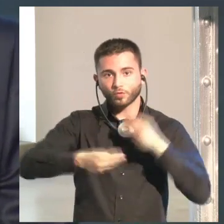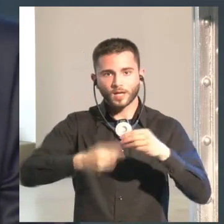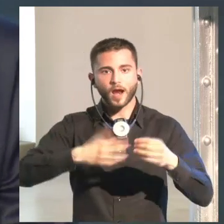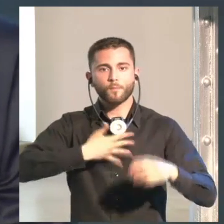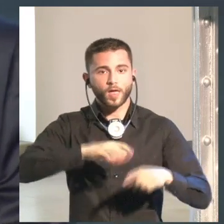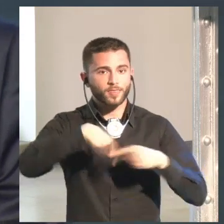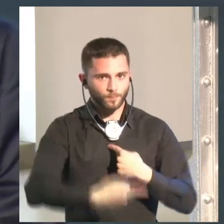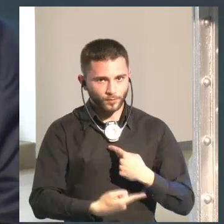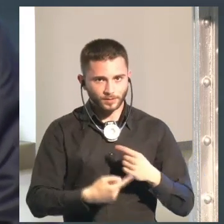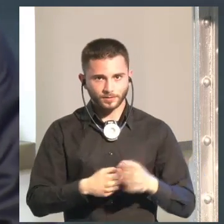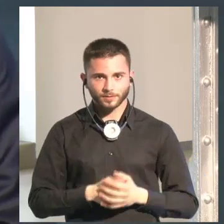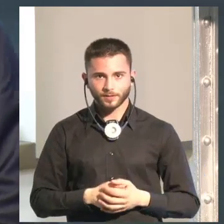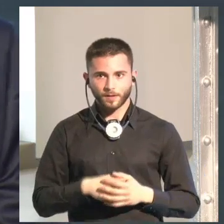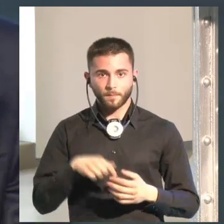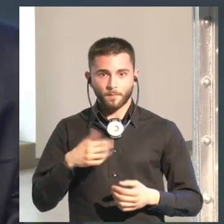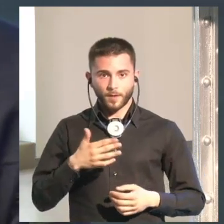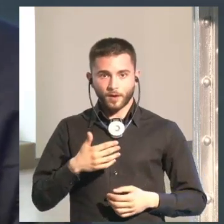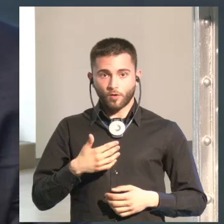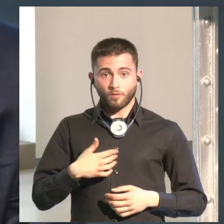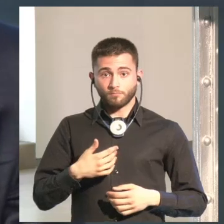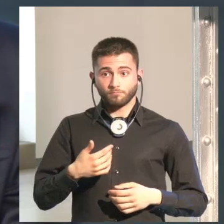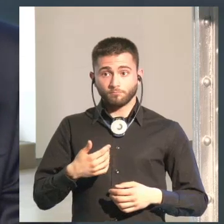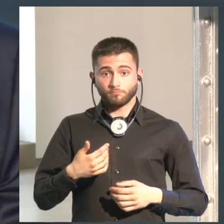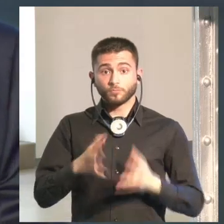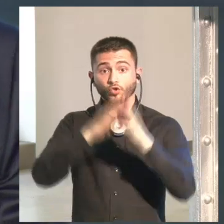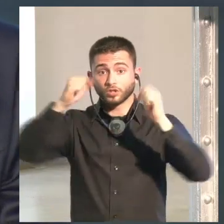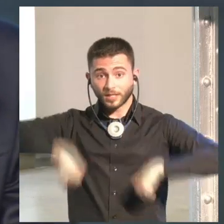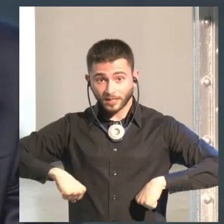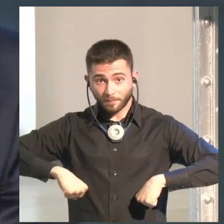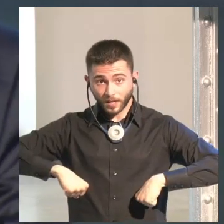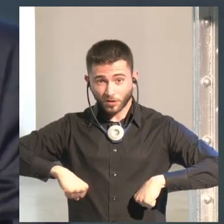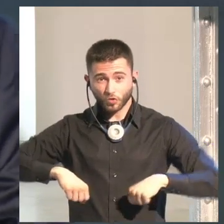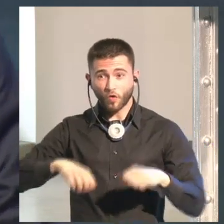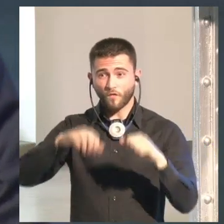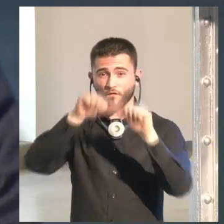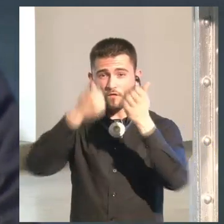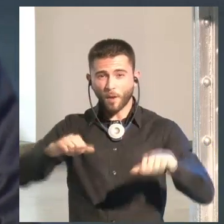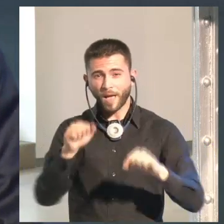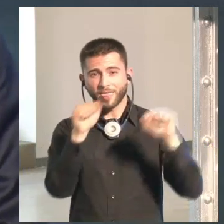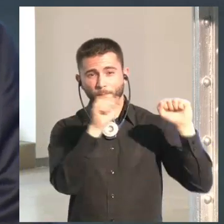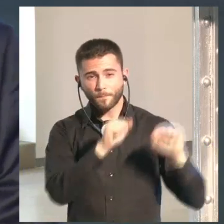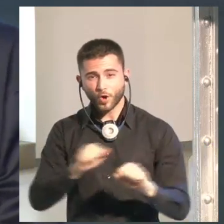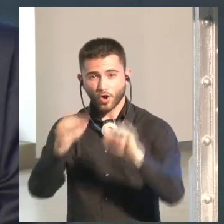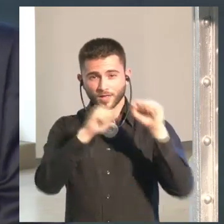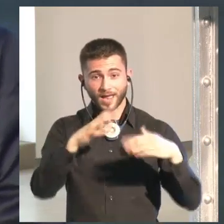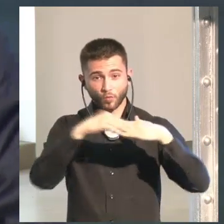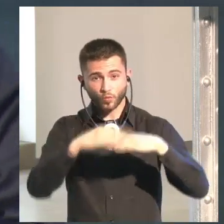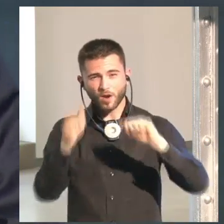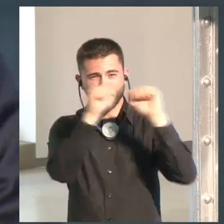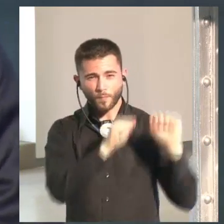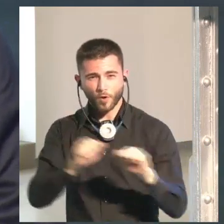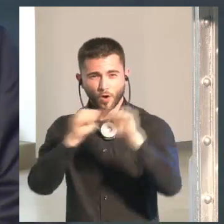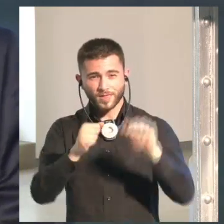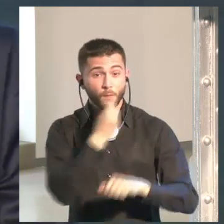en la literatura, el consentimiento no es ni el único ni el mejor mecanismo de protección para los usuarios.